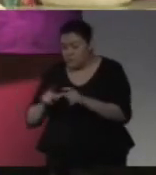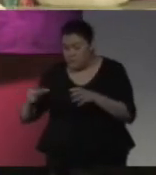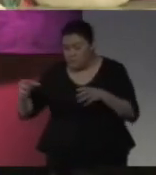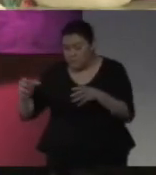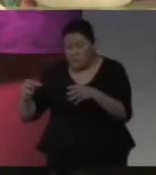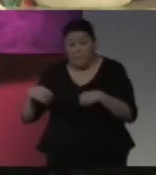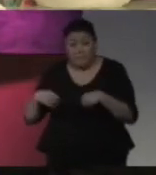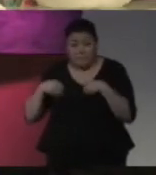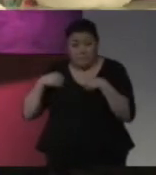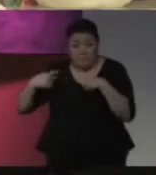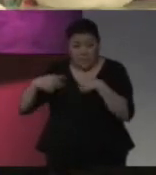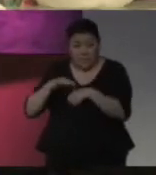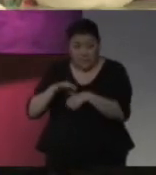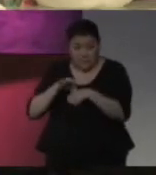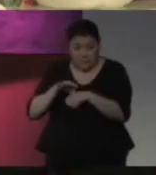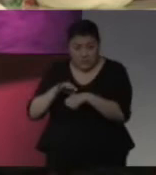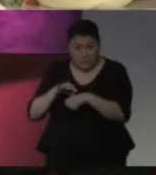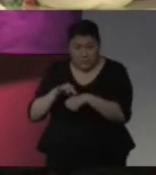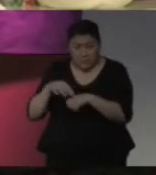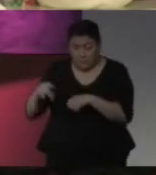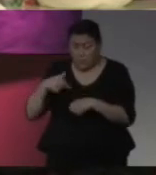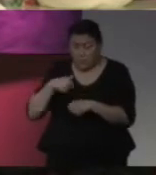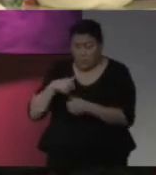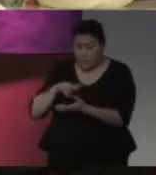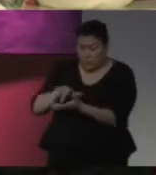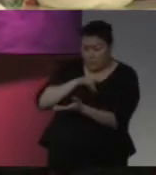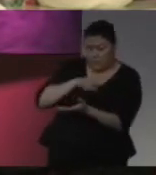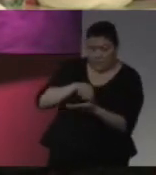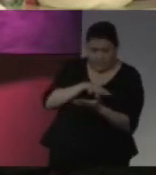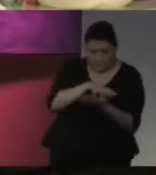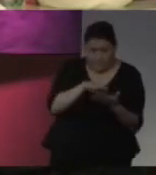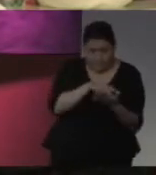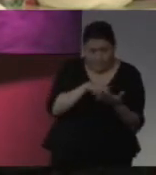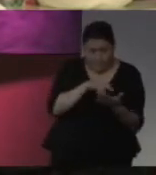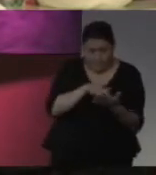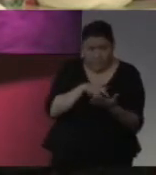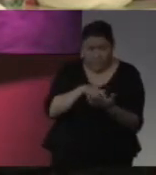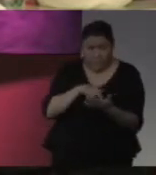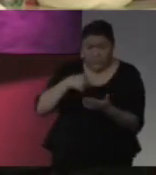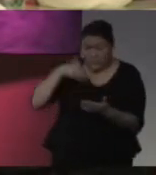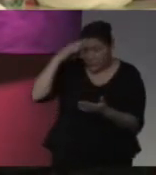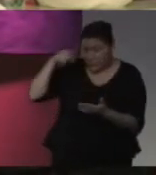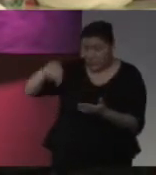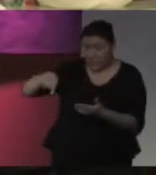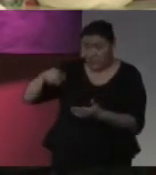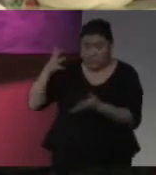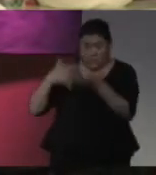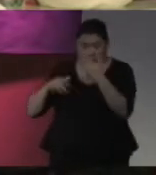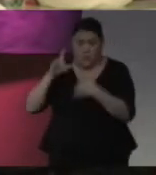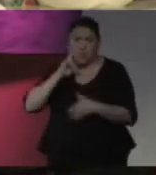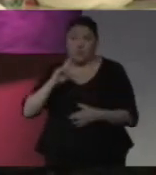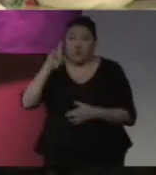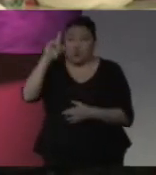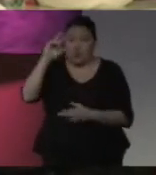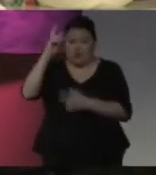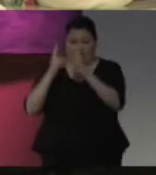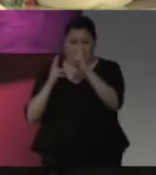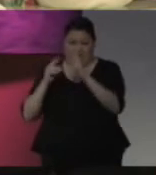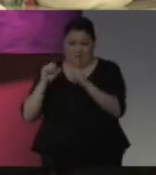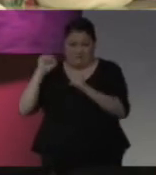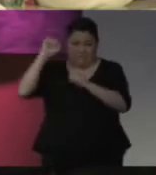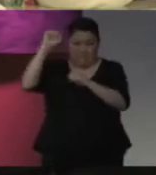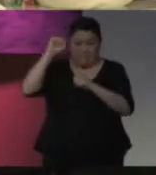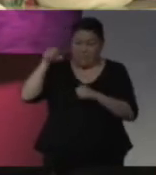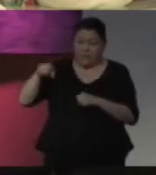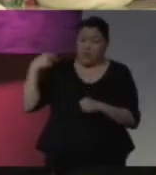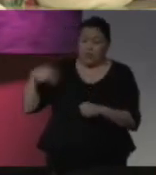están viviendo. Aquí leo unos extractos del discurso de la insurgenta Erika en la